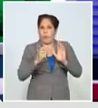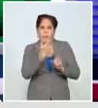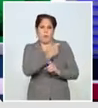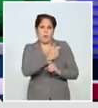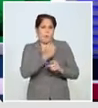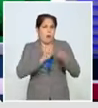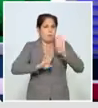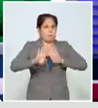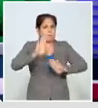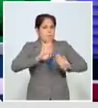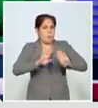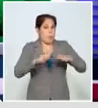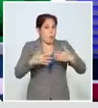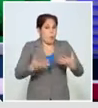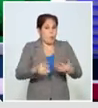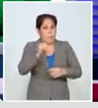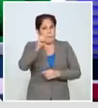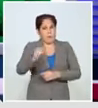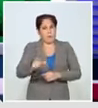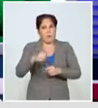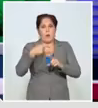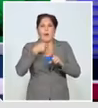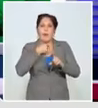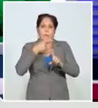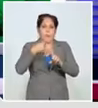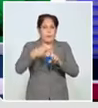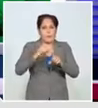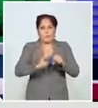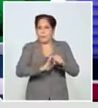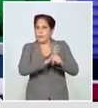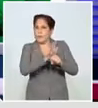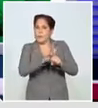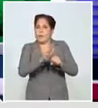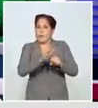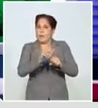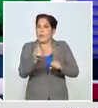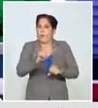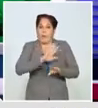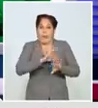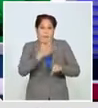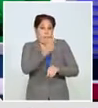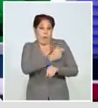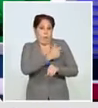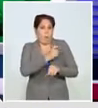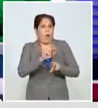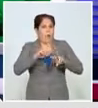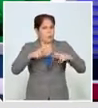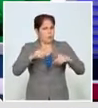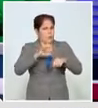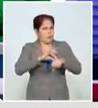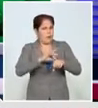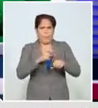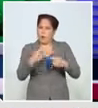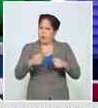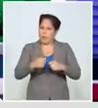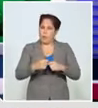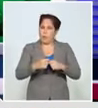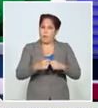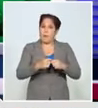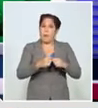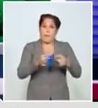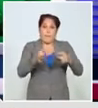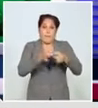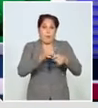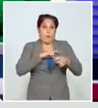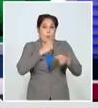la incidencia de casos confirmados, consecuentemente en la reducción de la letalidad